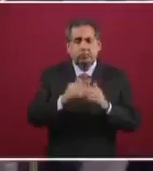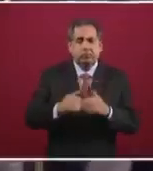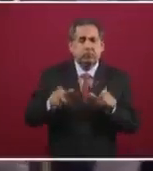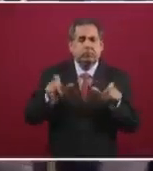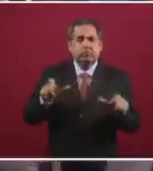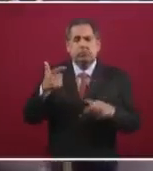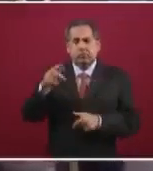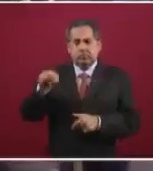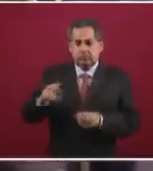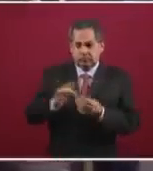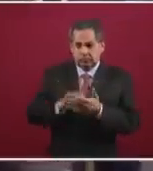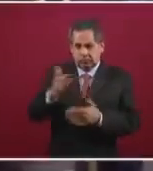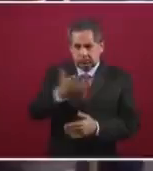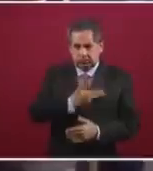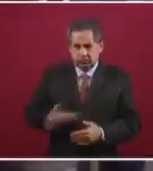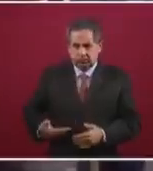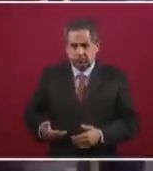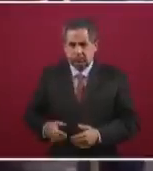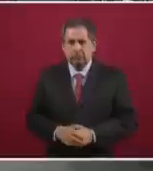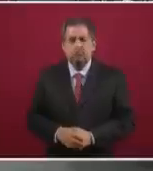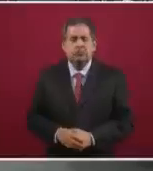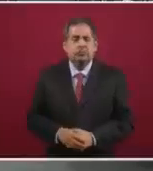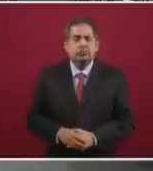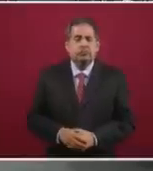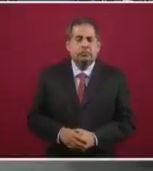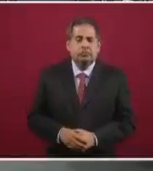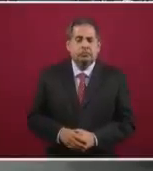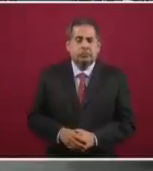Sí, gracias, muchas gracias, señor presidente. Gracias, señor secretario.